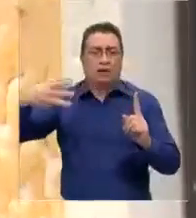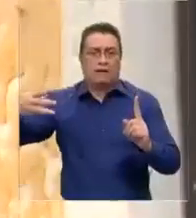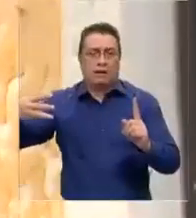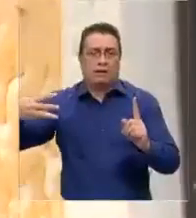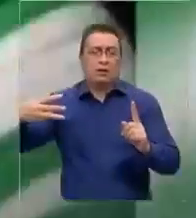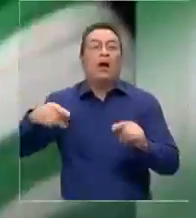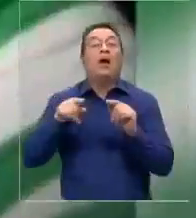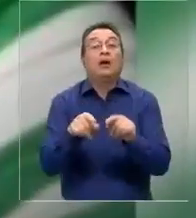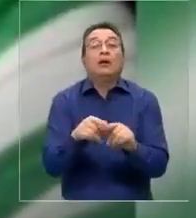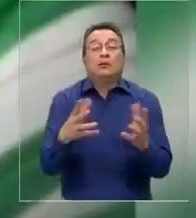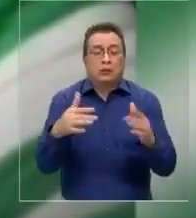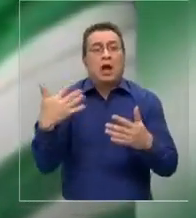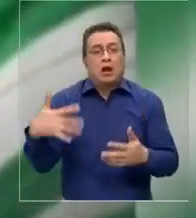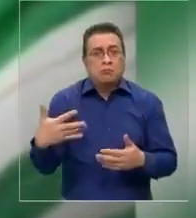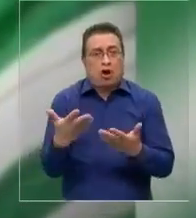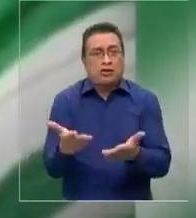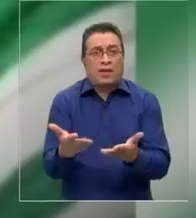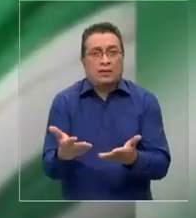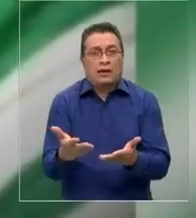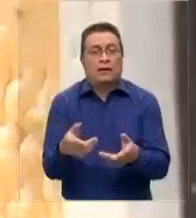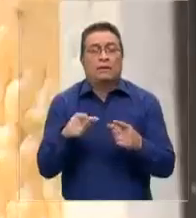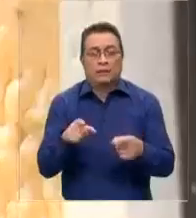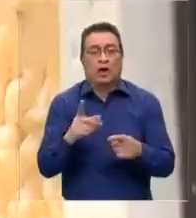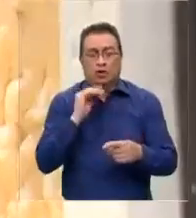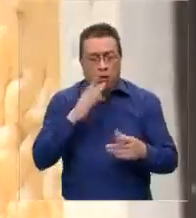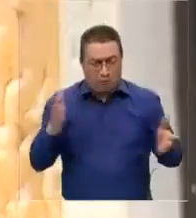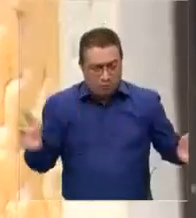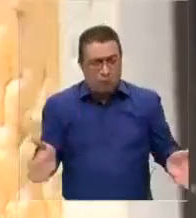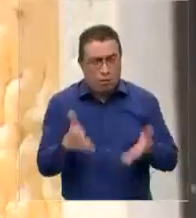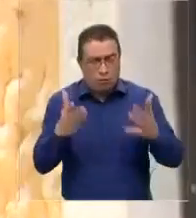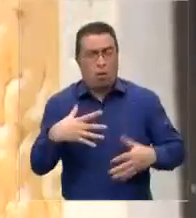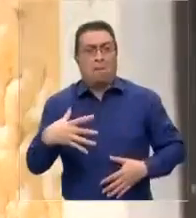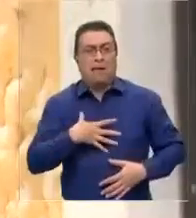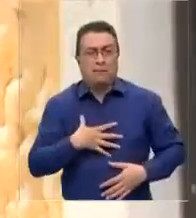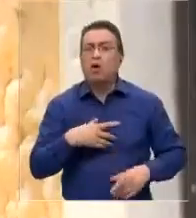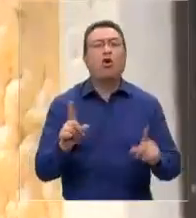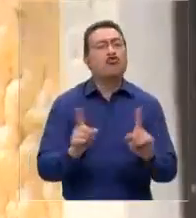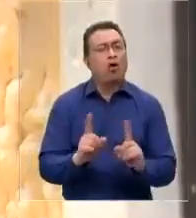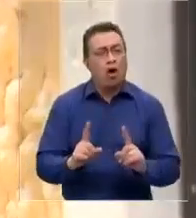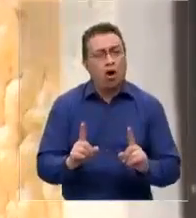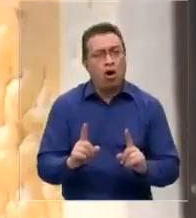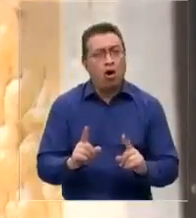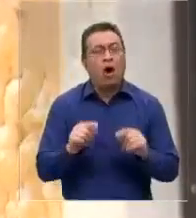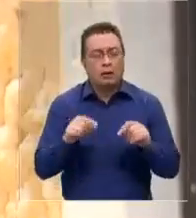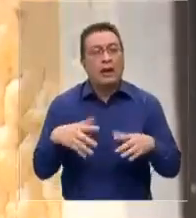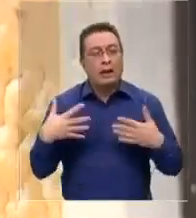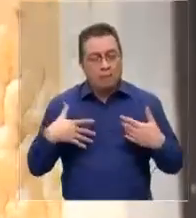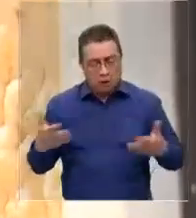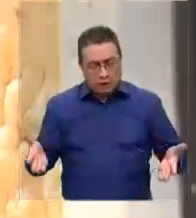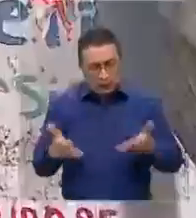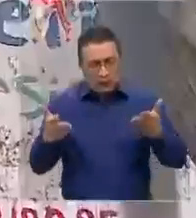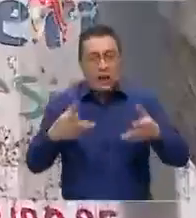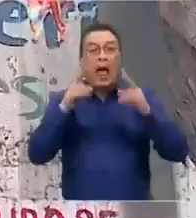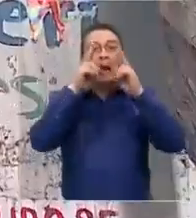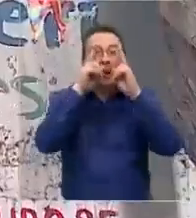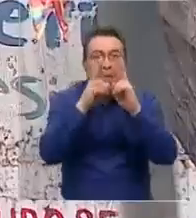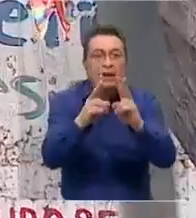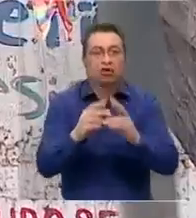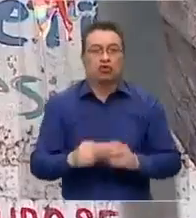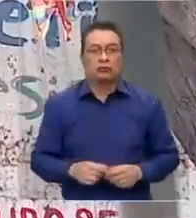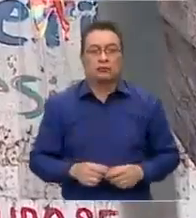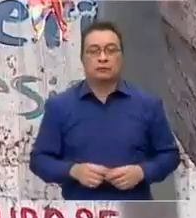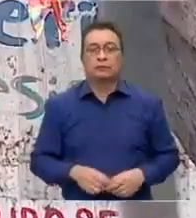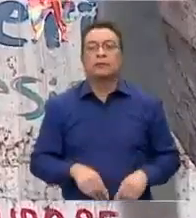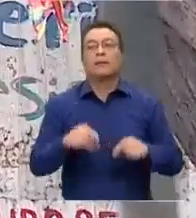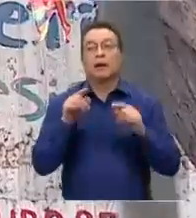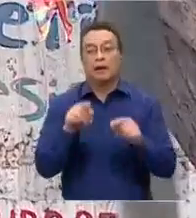deja de tener importancia. O sea, aquí no se trata de incentivar al temor a las personas, es importante incentivar el respeto. Las indicaciones